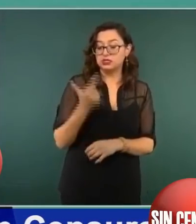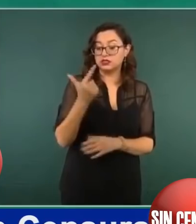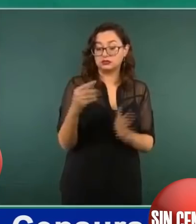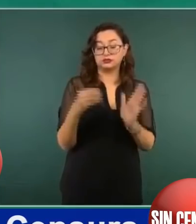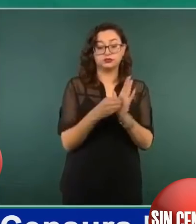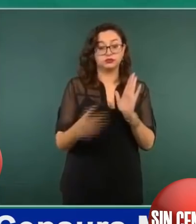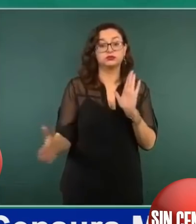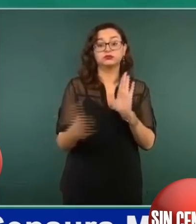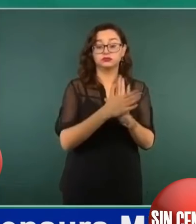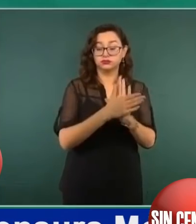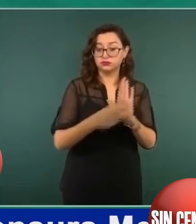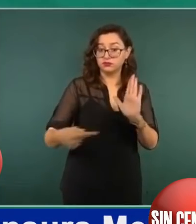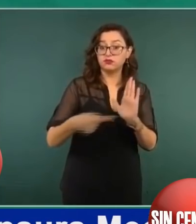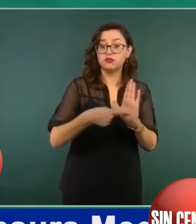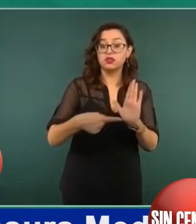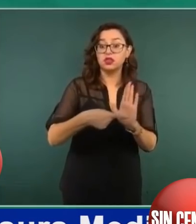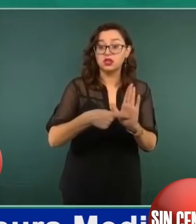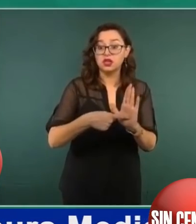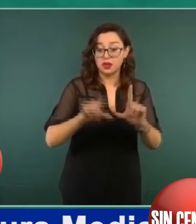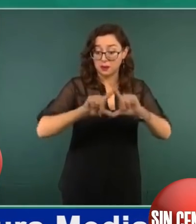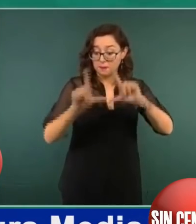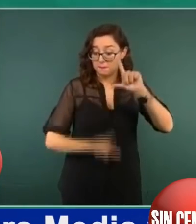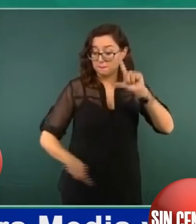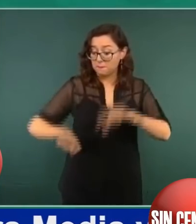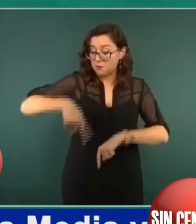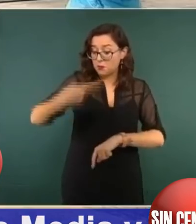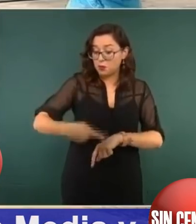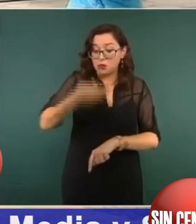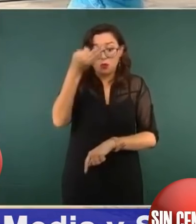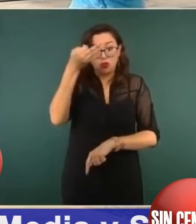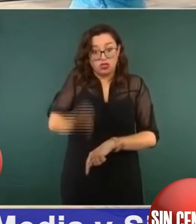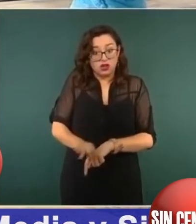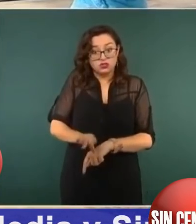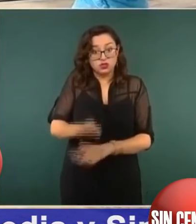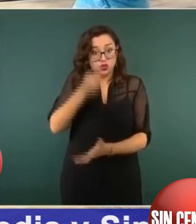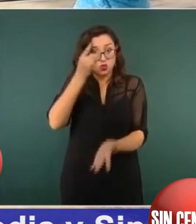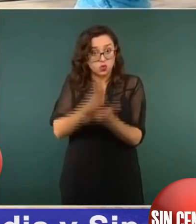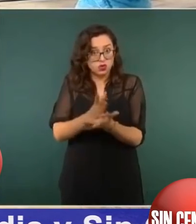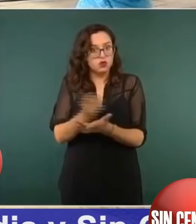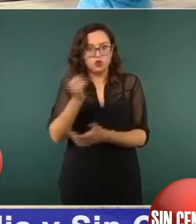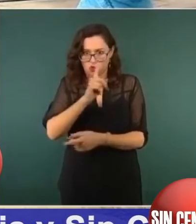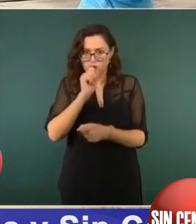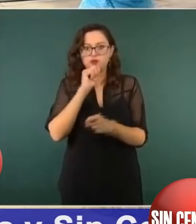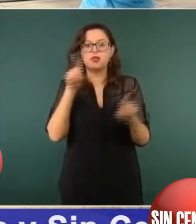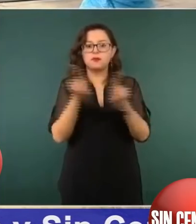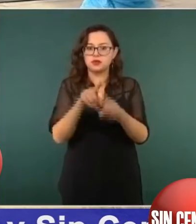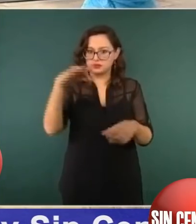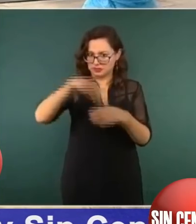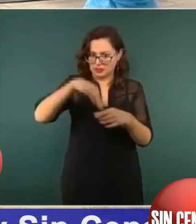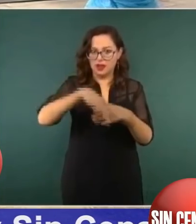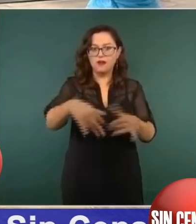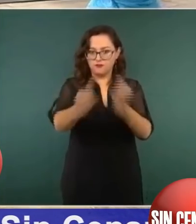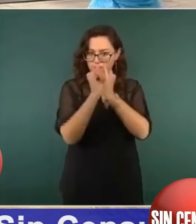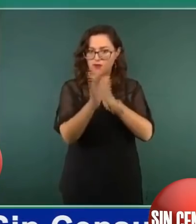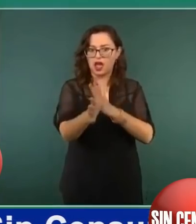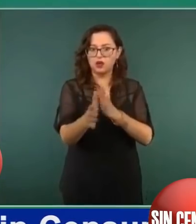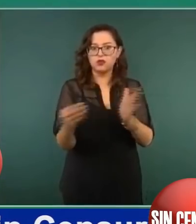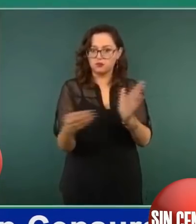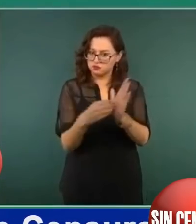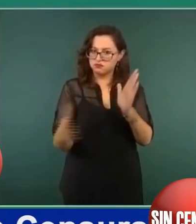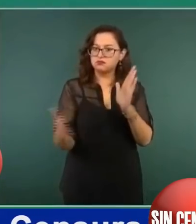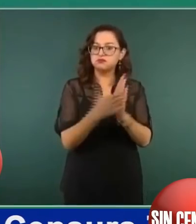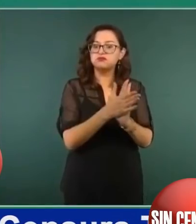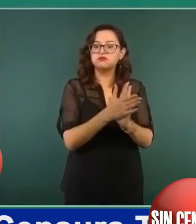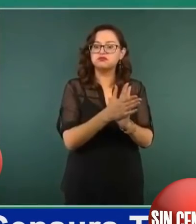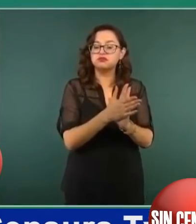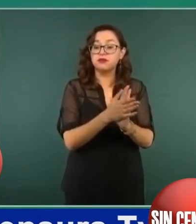presidente no solo por traición a la patria, sino por delitos electorales. Y en la